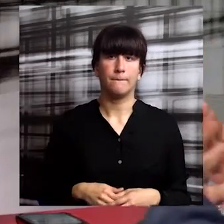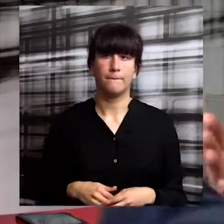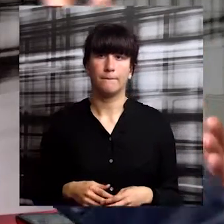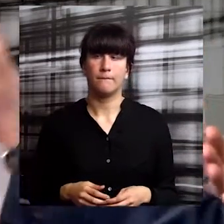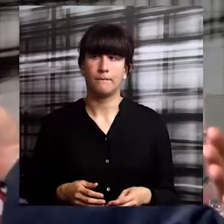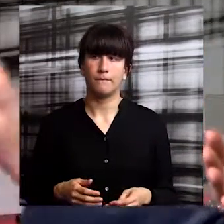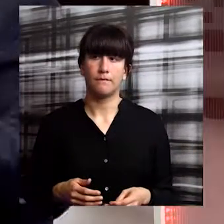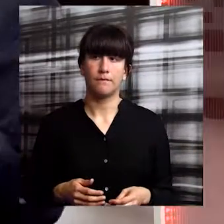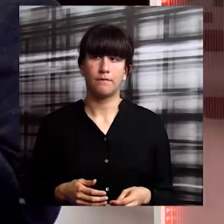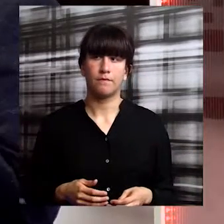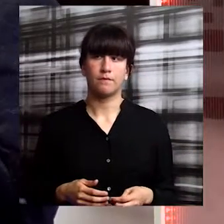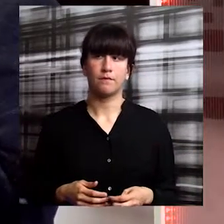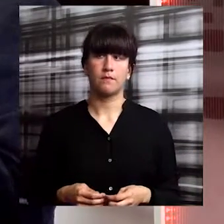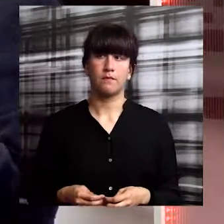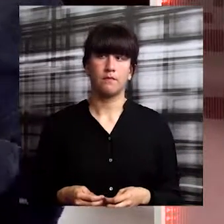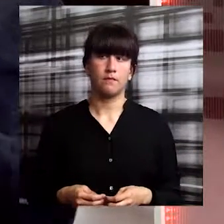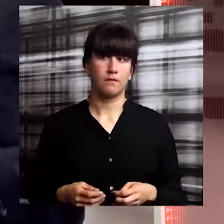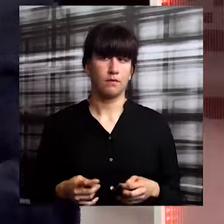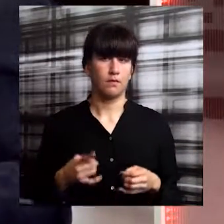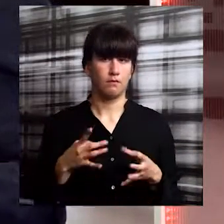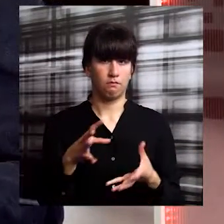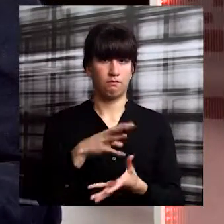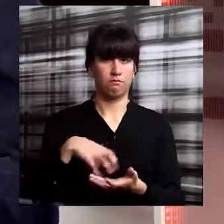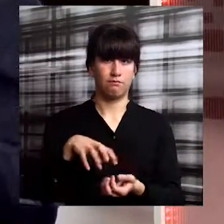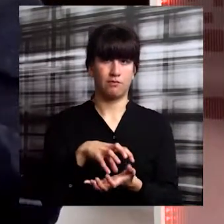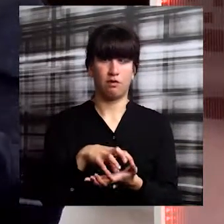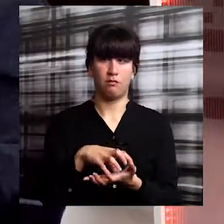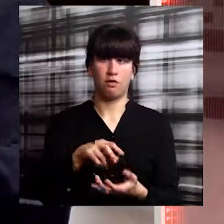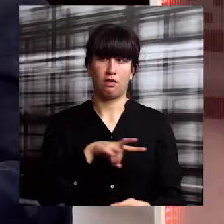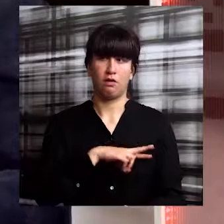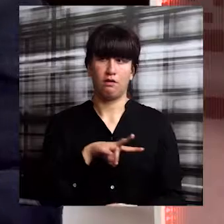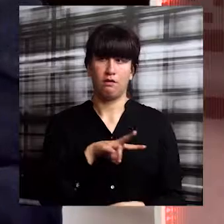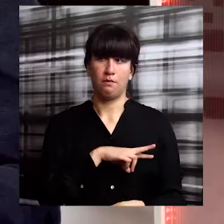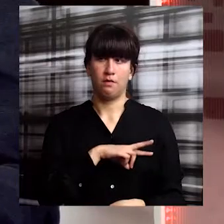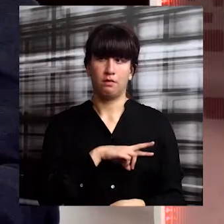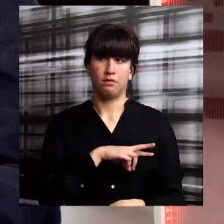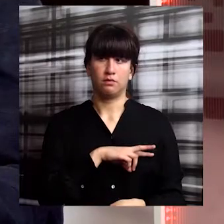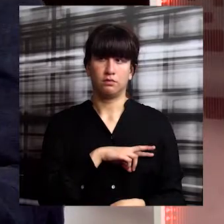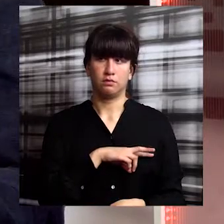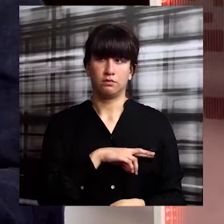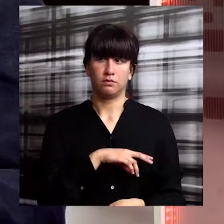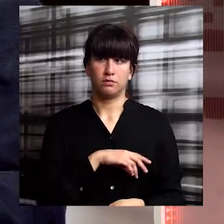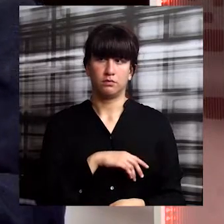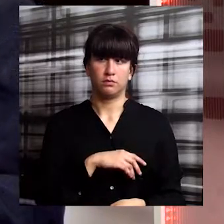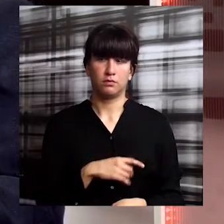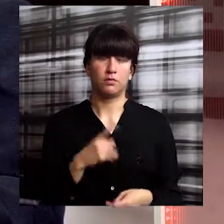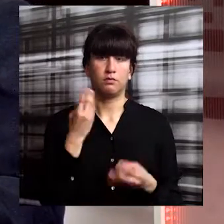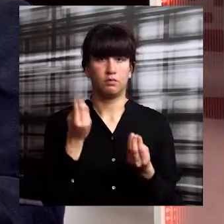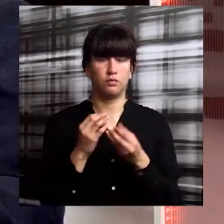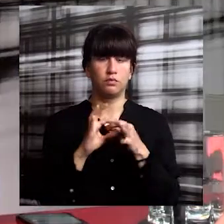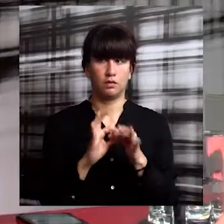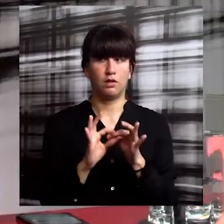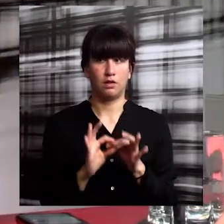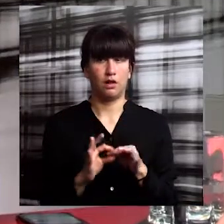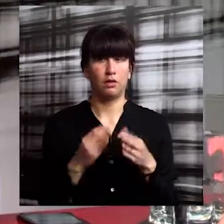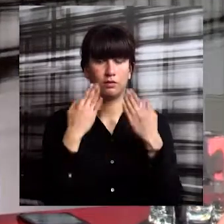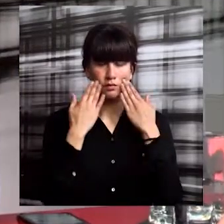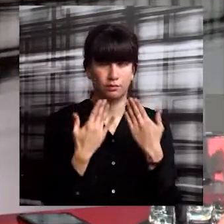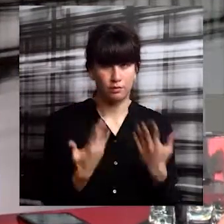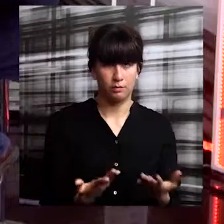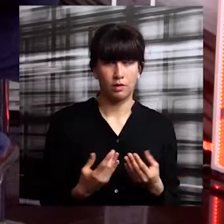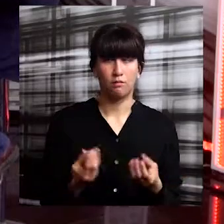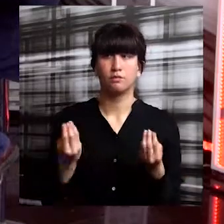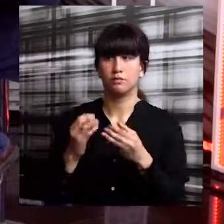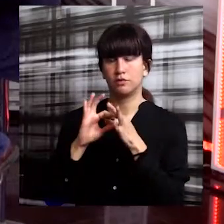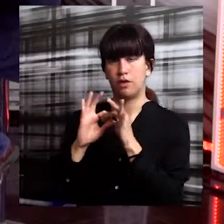que nuestros televidentes y la comunidad de Valparaíso y la región puedan entender de qué se trata temas como estos. Muchas gracias por estar con nosotros. Gracias a ti, Bernardo. Un